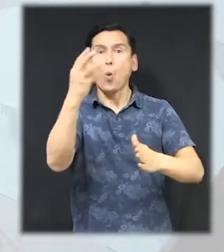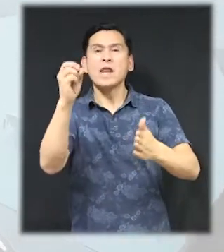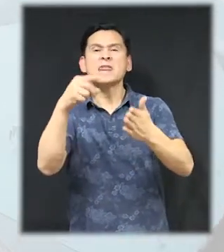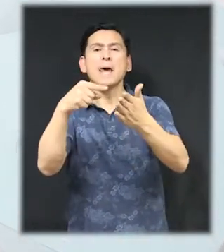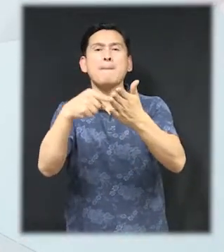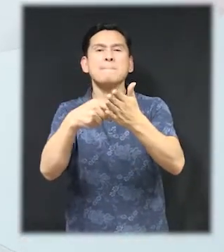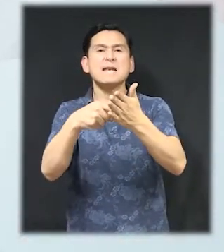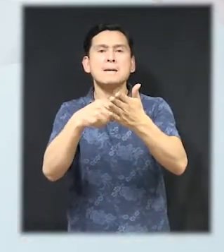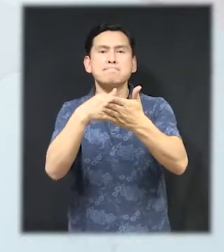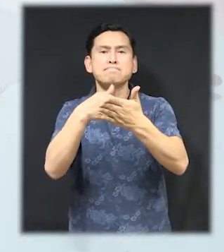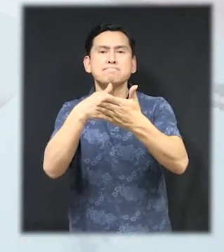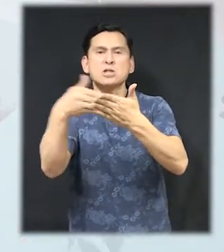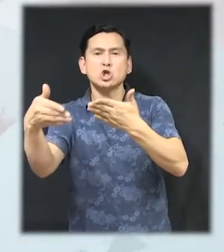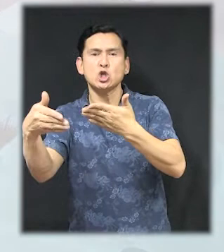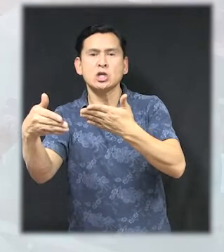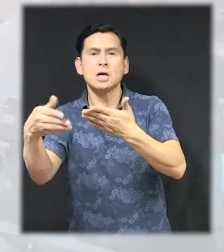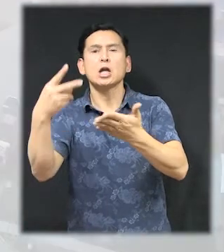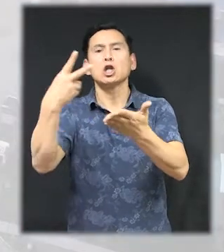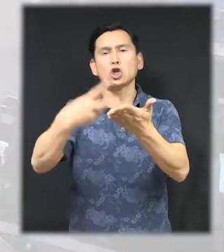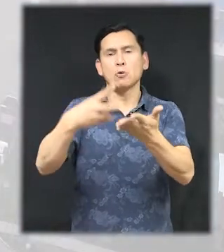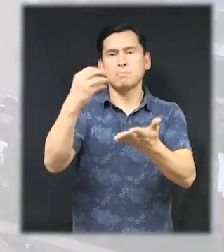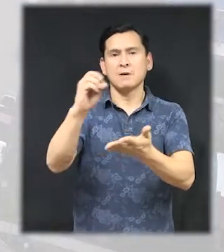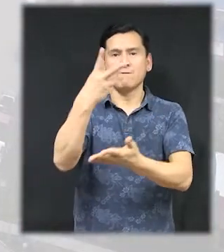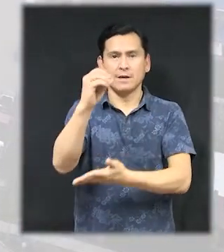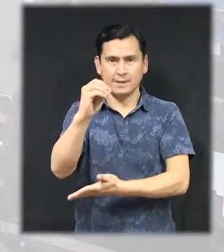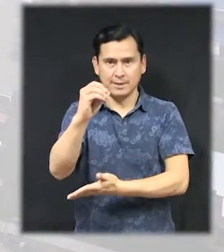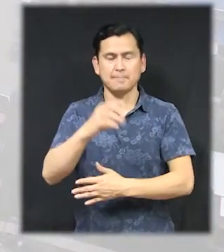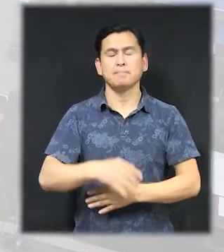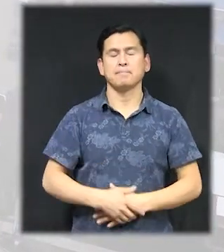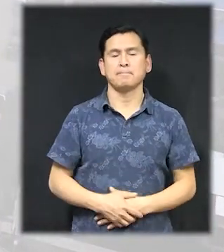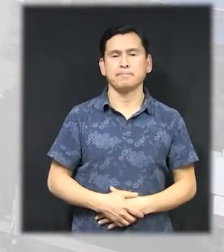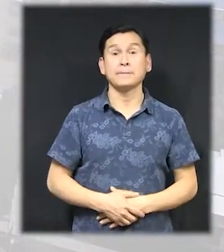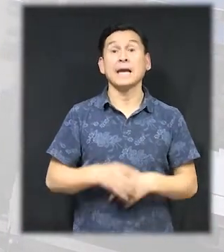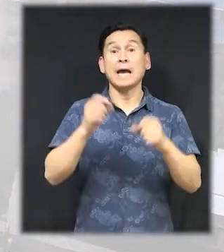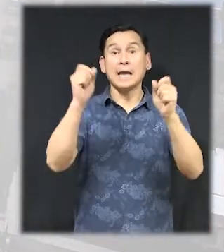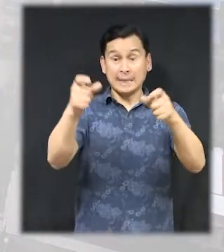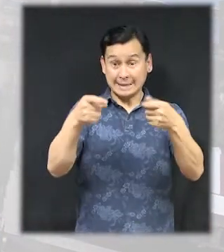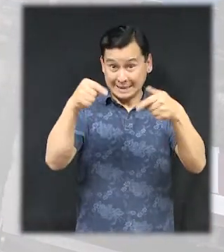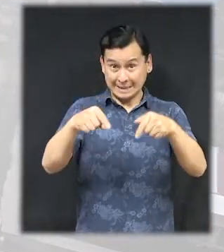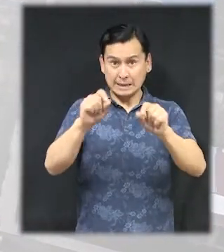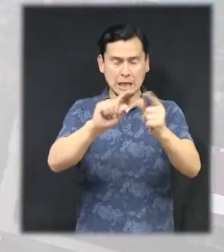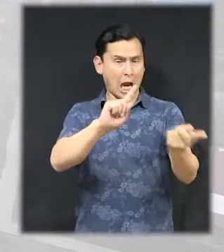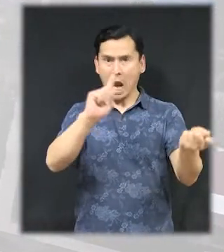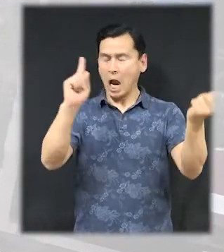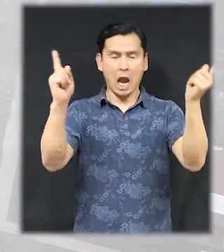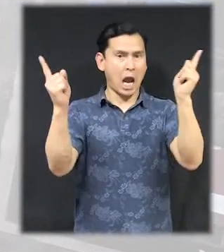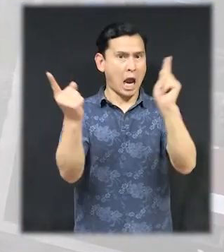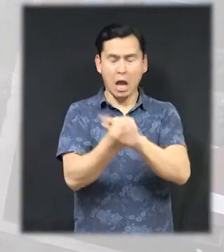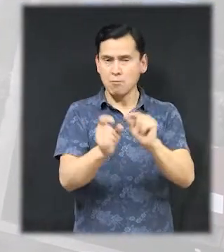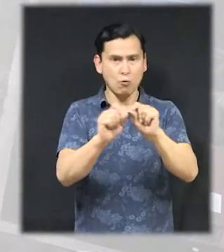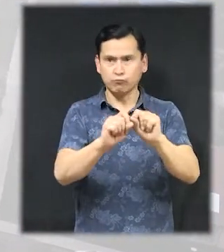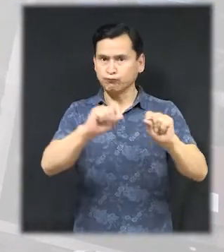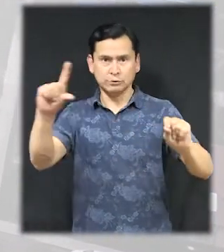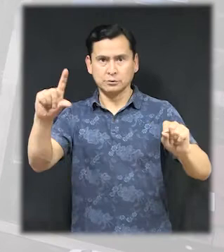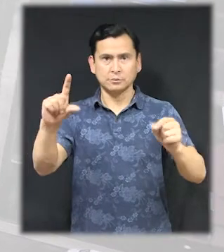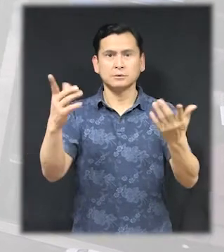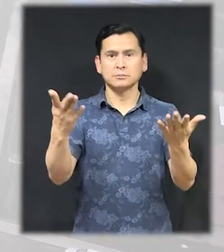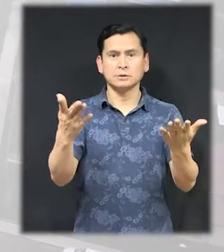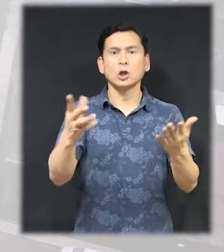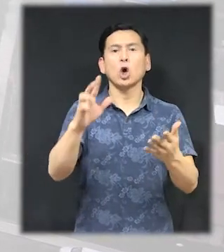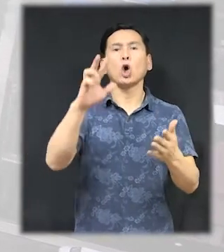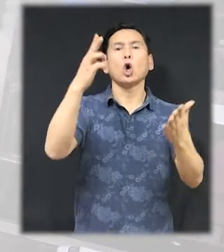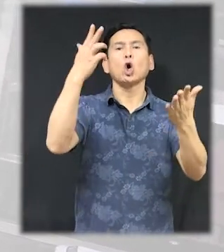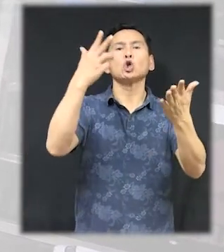del presupuesto del año 2020 para el Hospital Regional Coyhaique. Para mayor ahondamiento, en el cierre